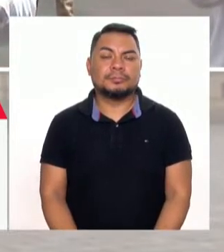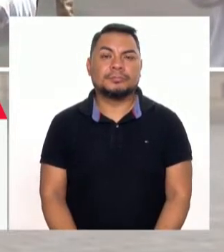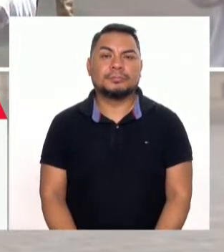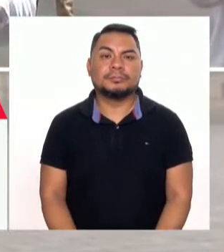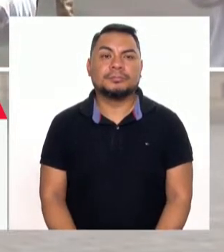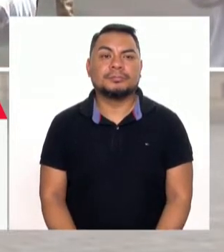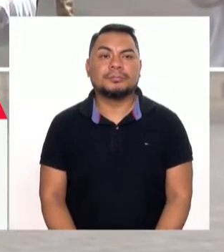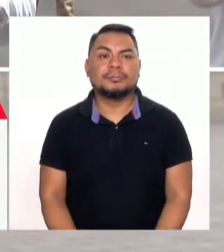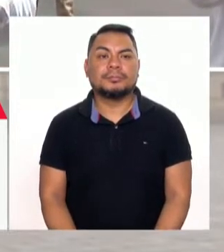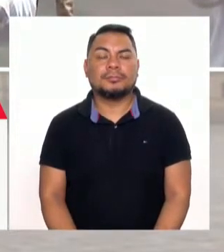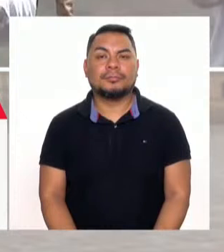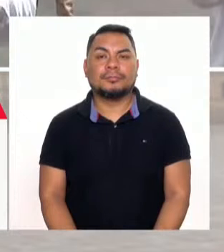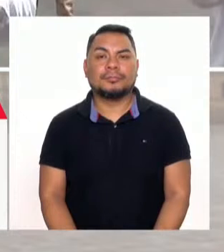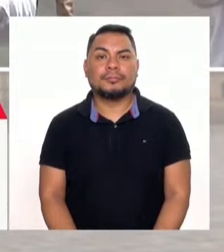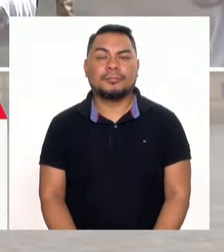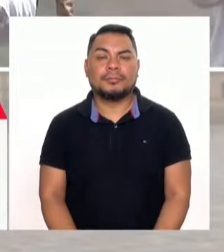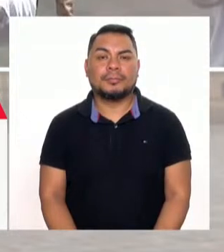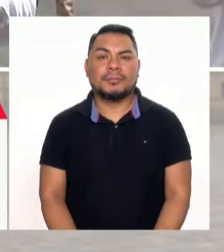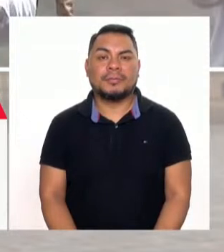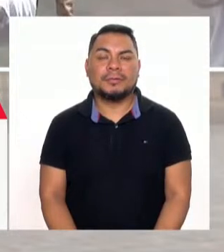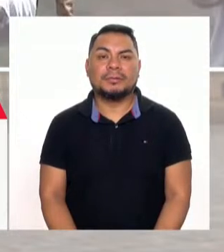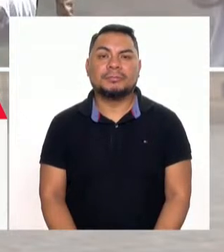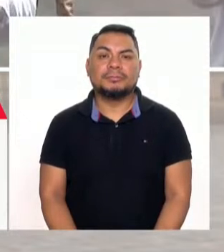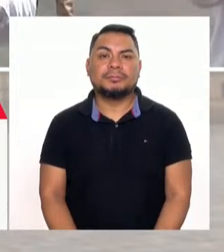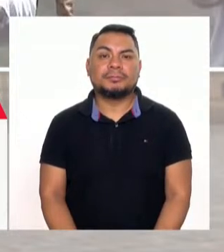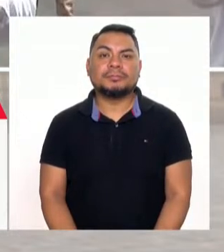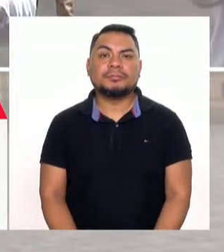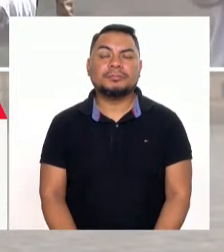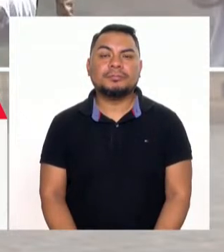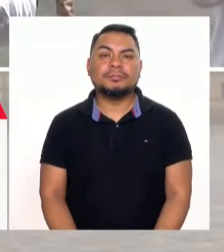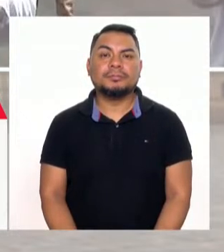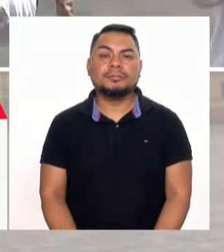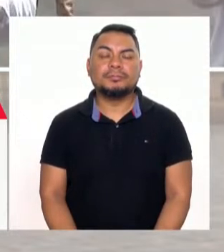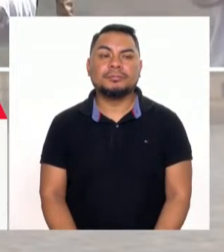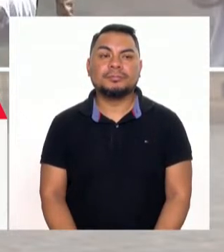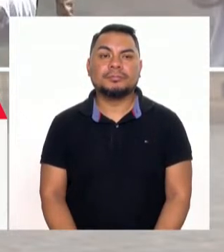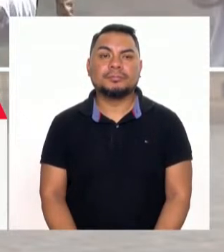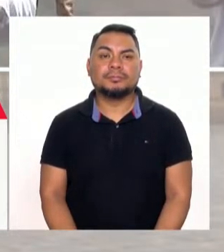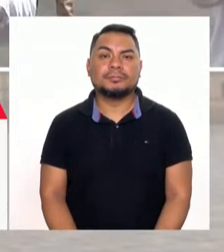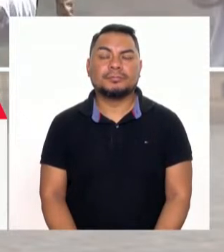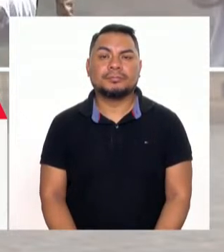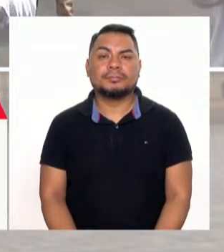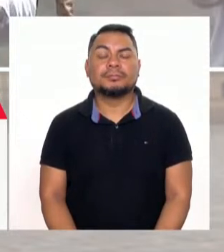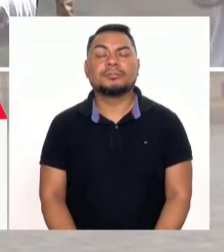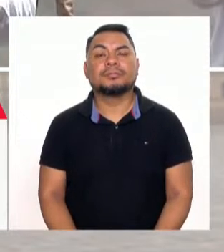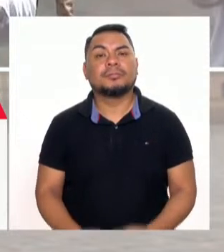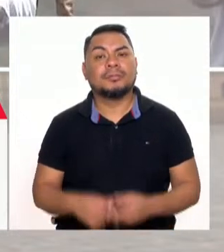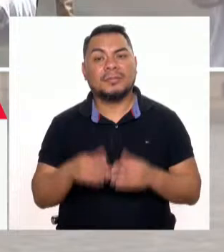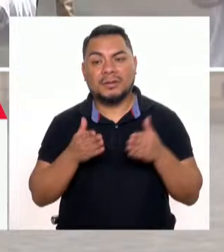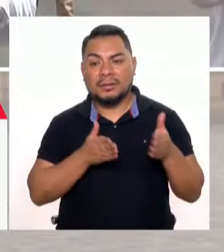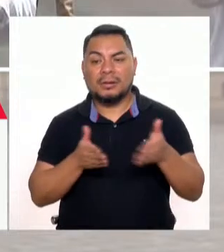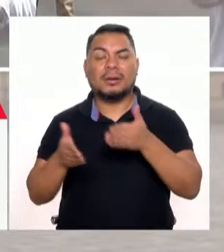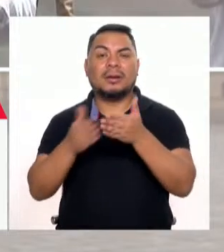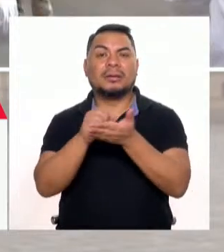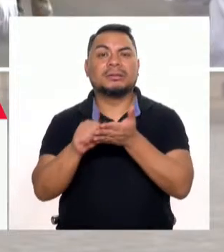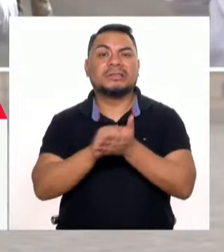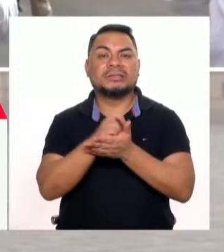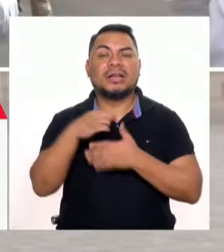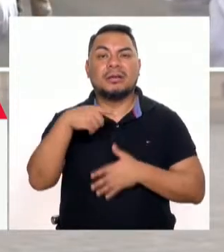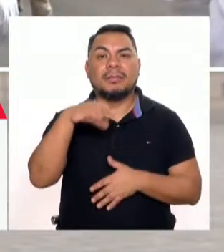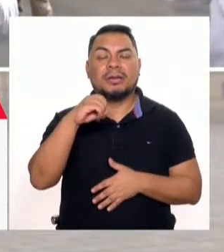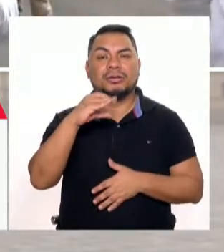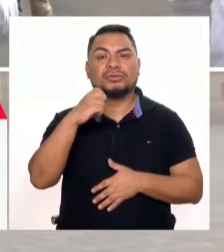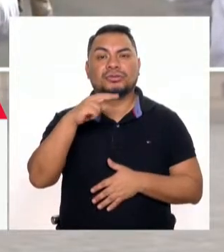de igual manera se ejecutará el mejoramiento y conservación de la carretera San Pedro de chontauchisa